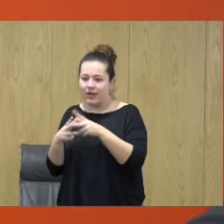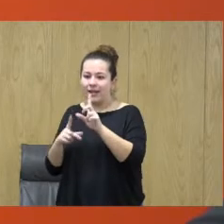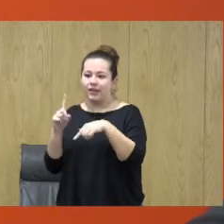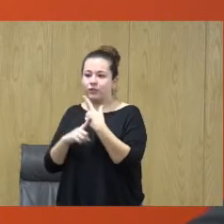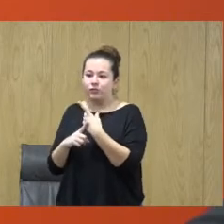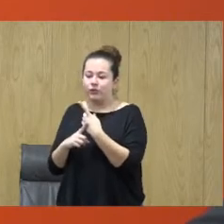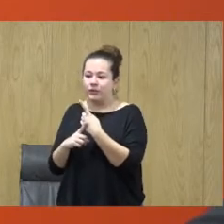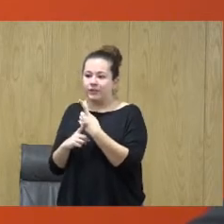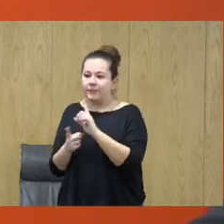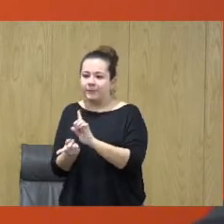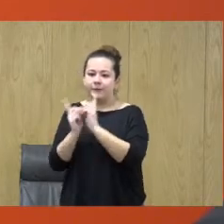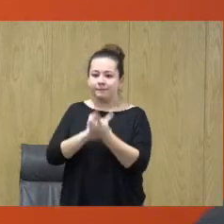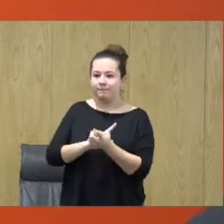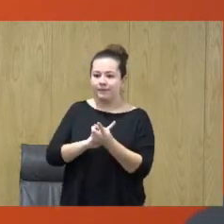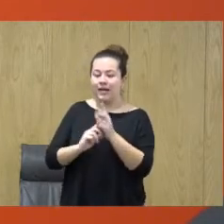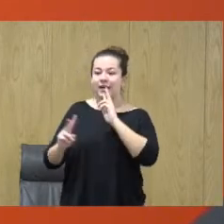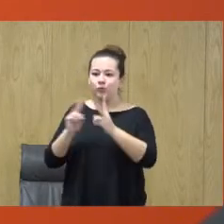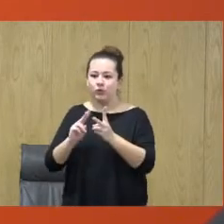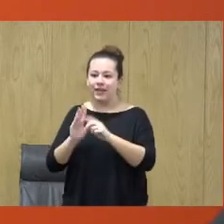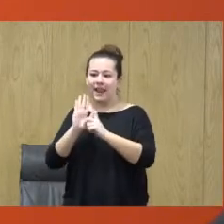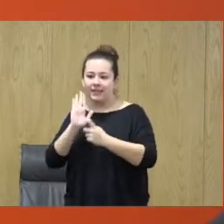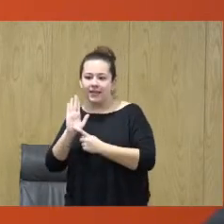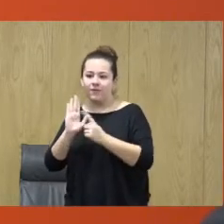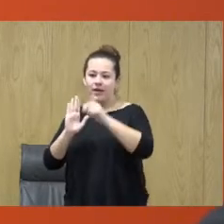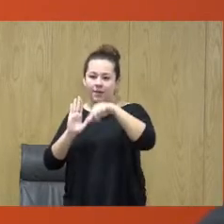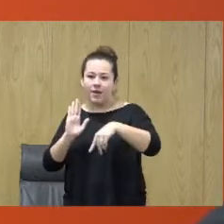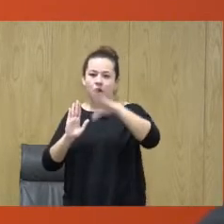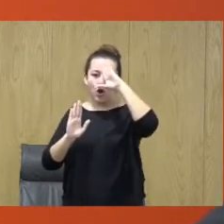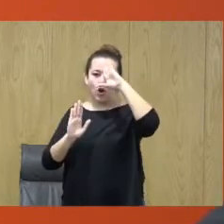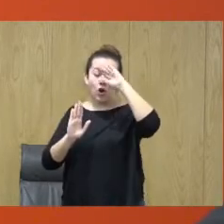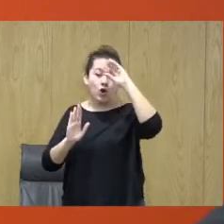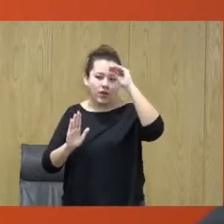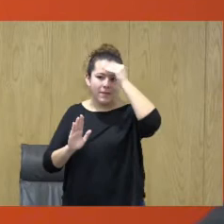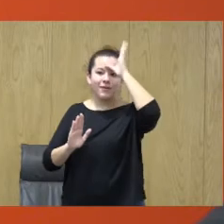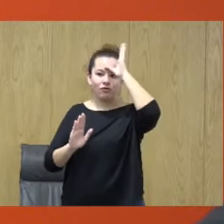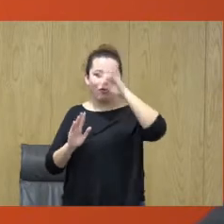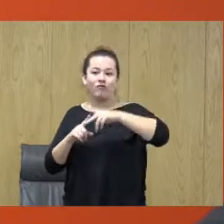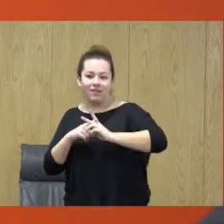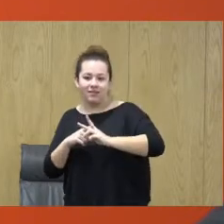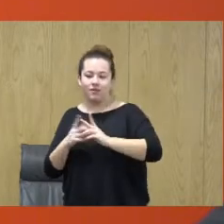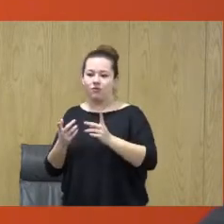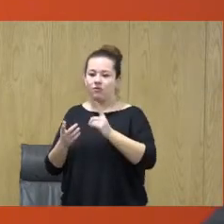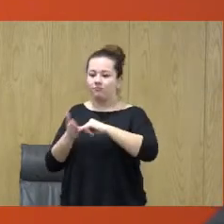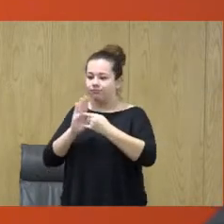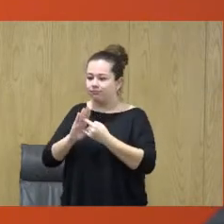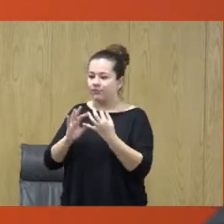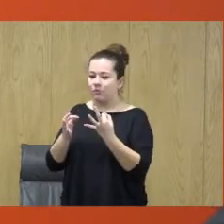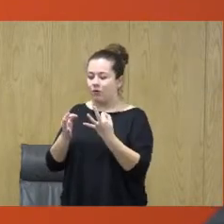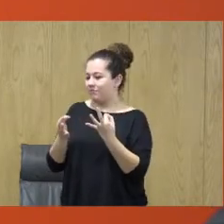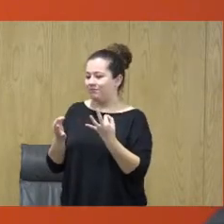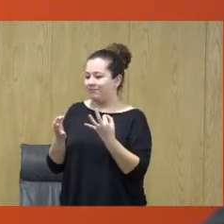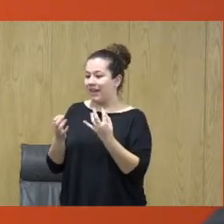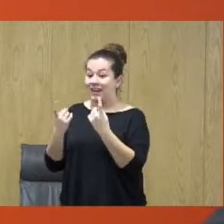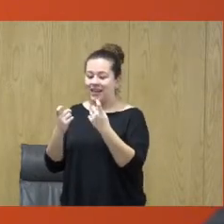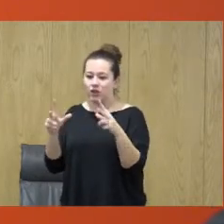tiempo se convierten en respuestas legislativas, en conocimiento técnico, se parametrizan esas necesidades sociales y se les intenta